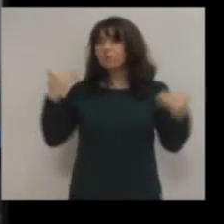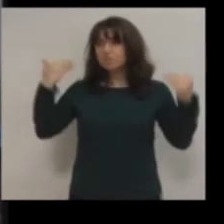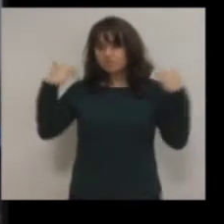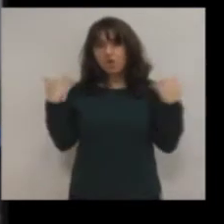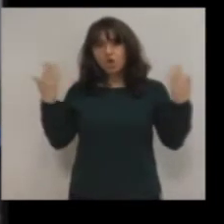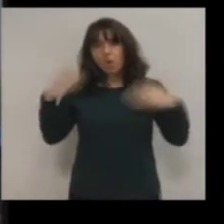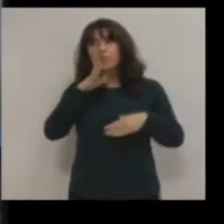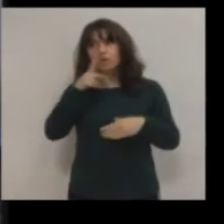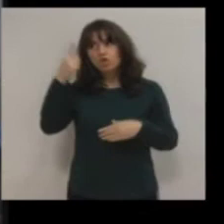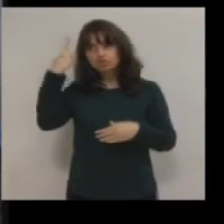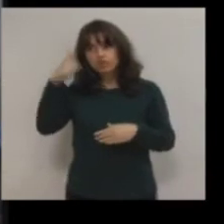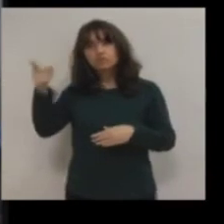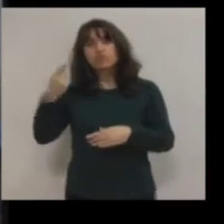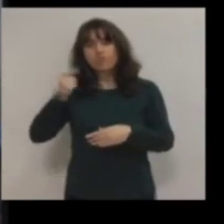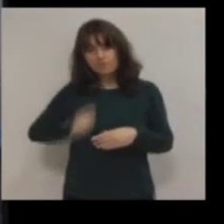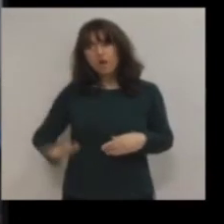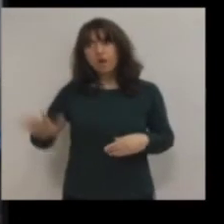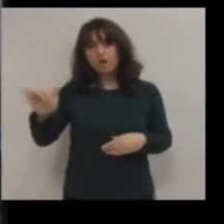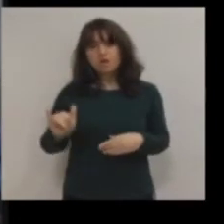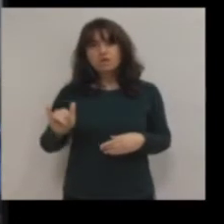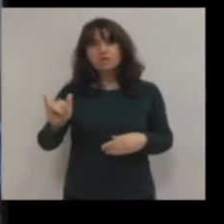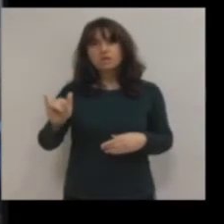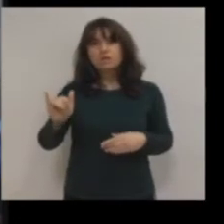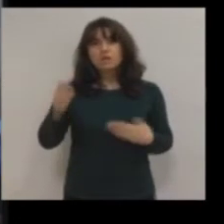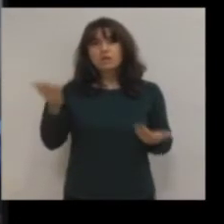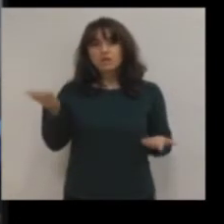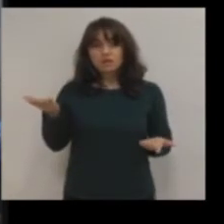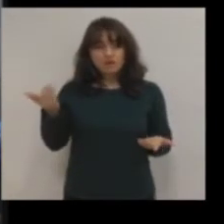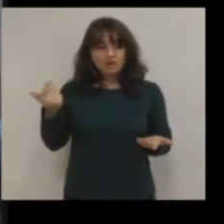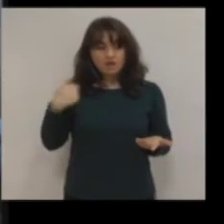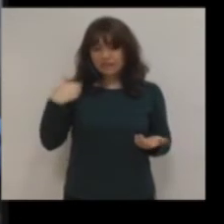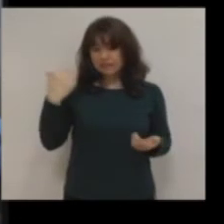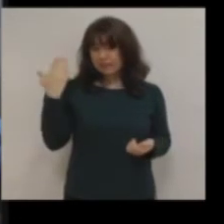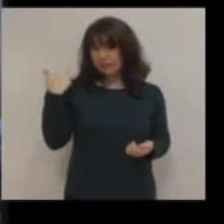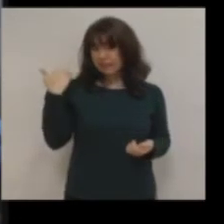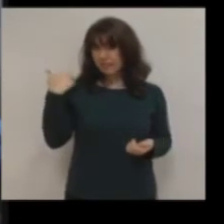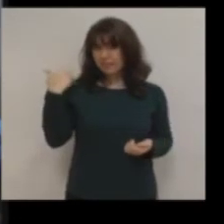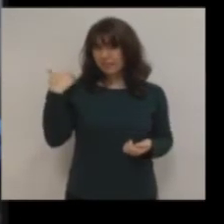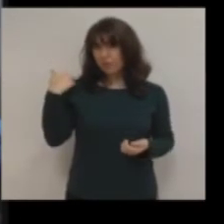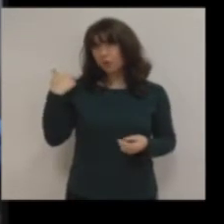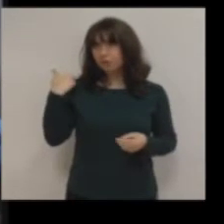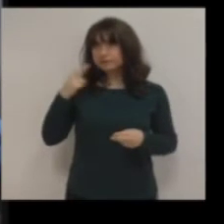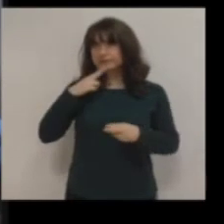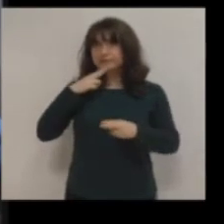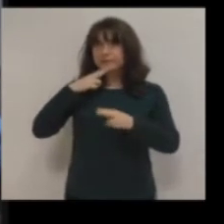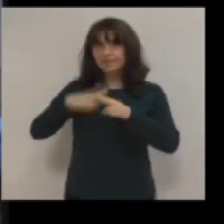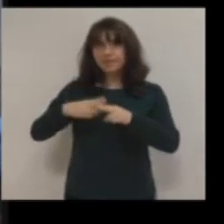consciente de su profesionalidad, y es lo que hasta hace poco llamada